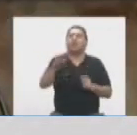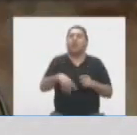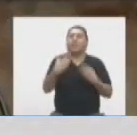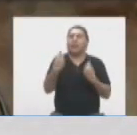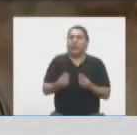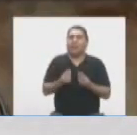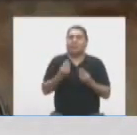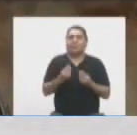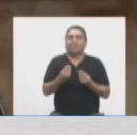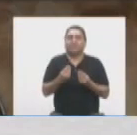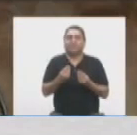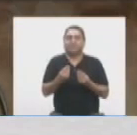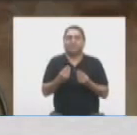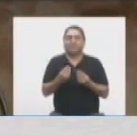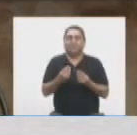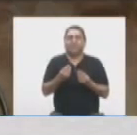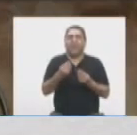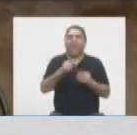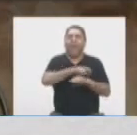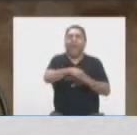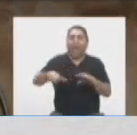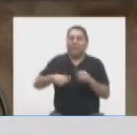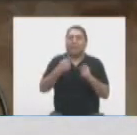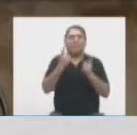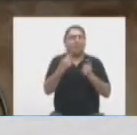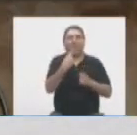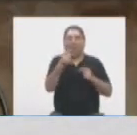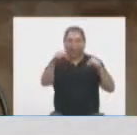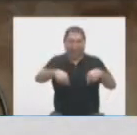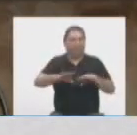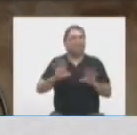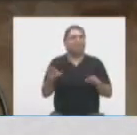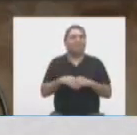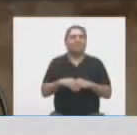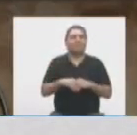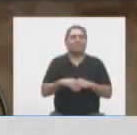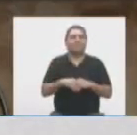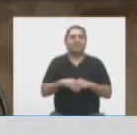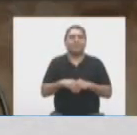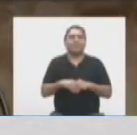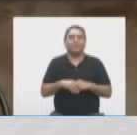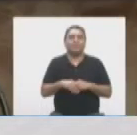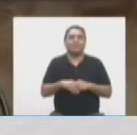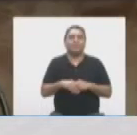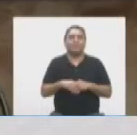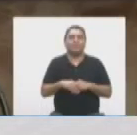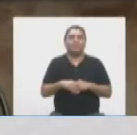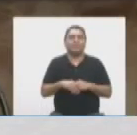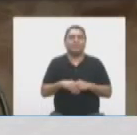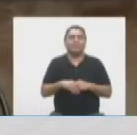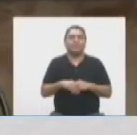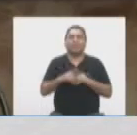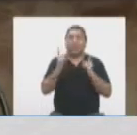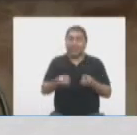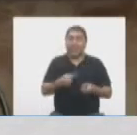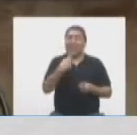de estado como se dijo eh desde el gobierno El problema es que quien tiene que investigar es la justicia que